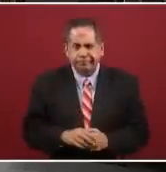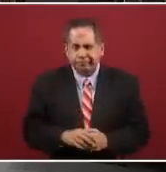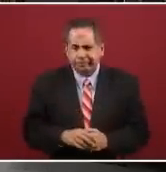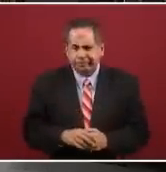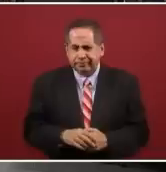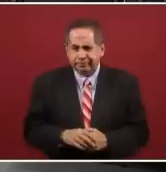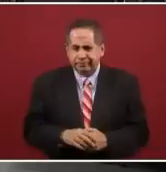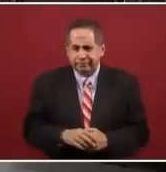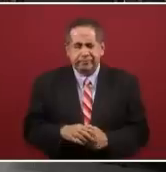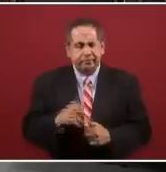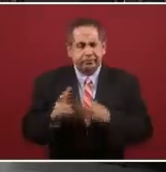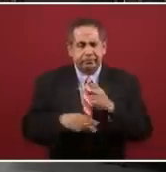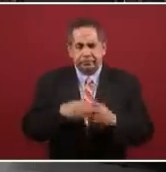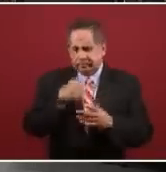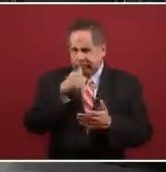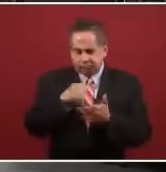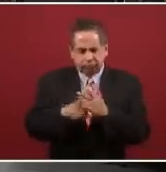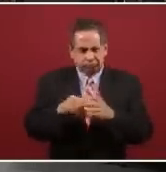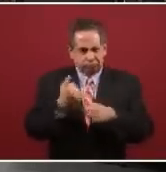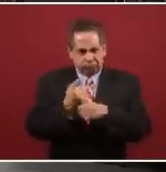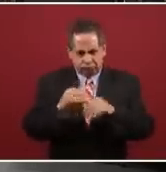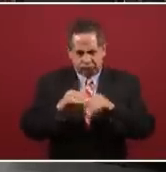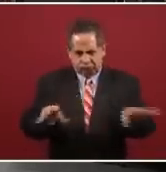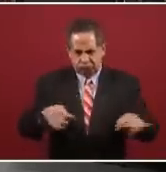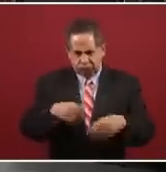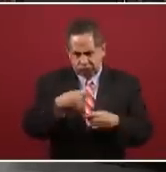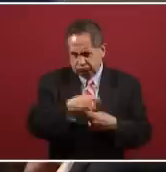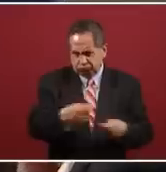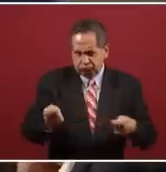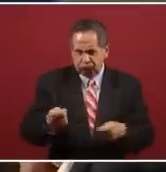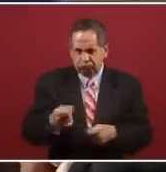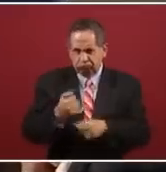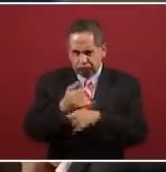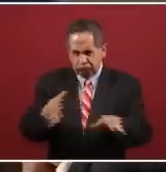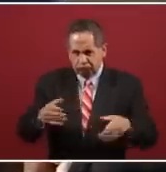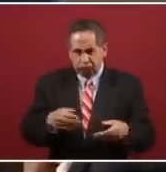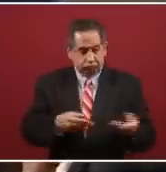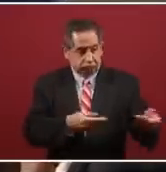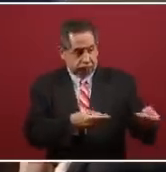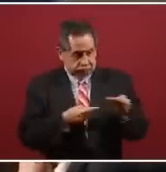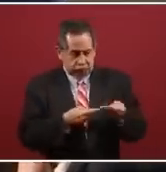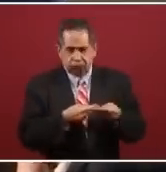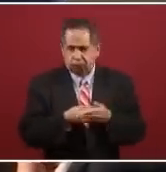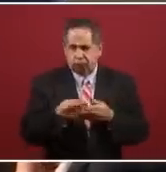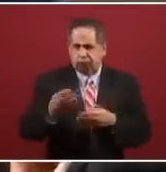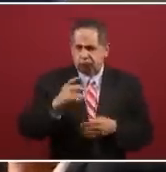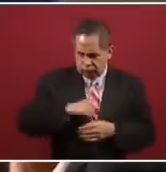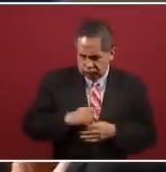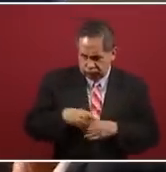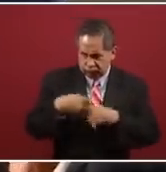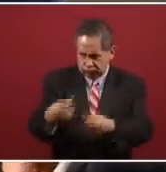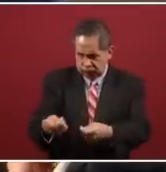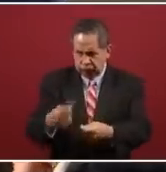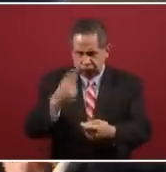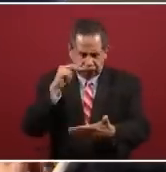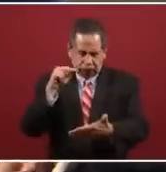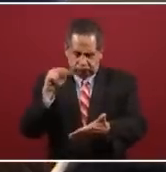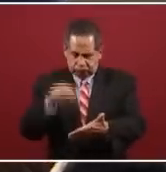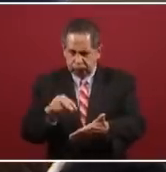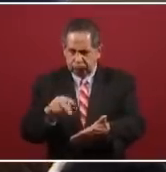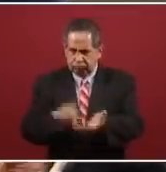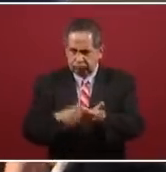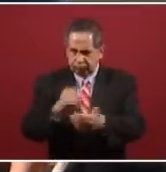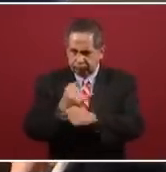de todas maneras va a mandar la información, el informe que nos presentó, y hoy te lo entregamos, el